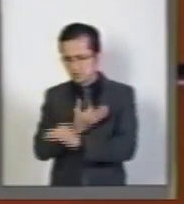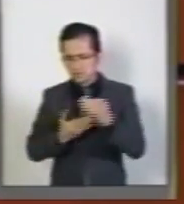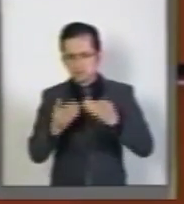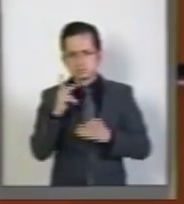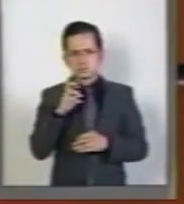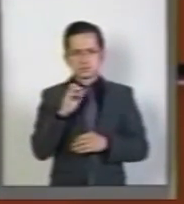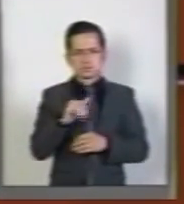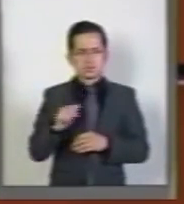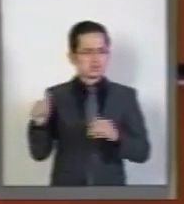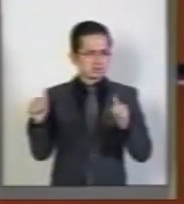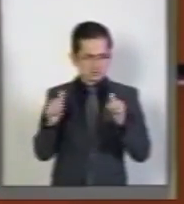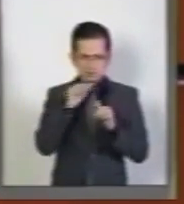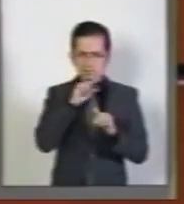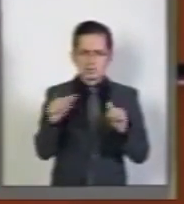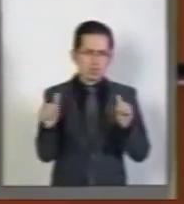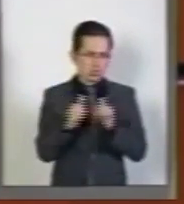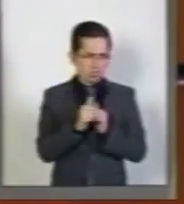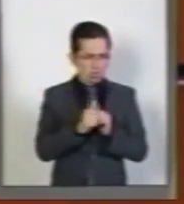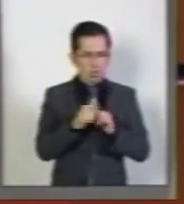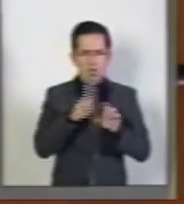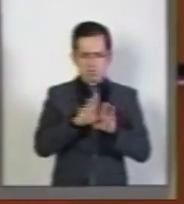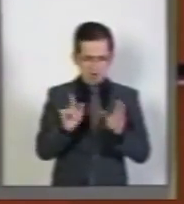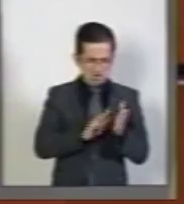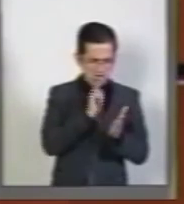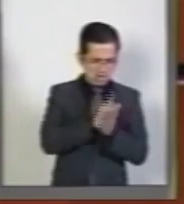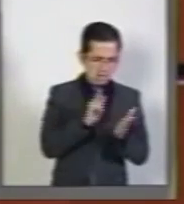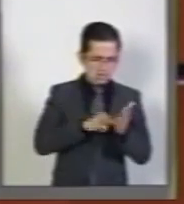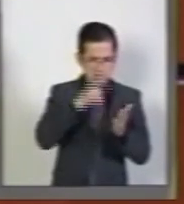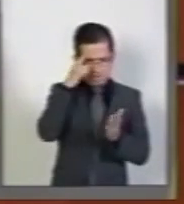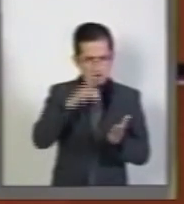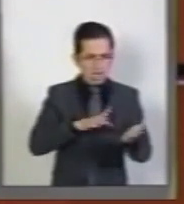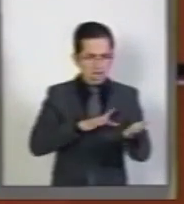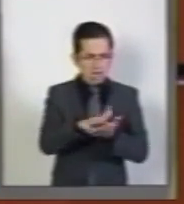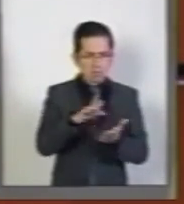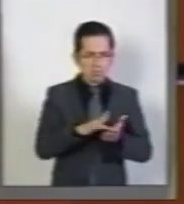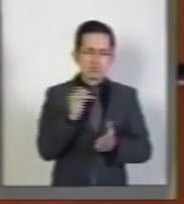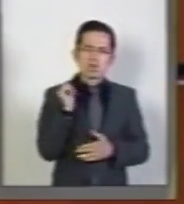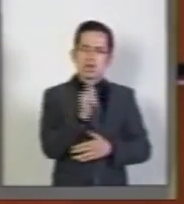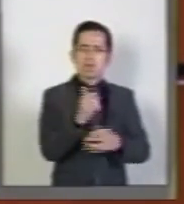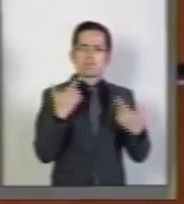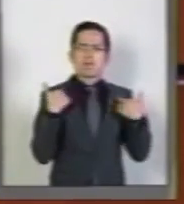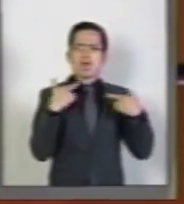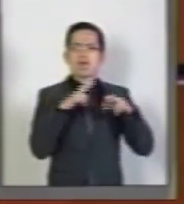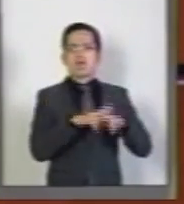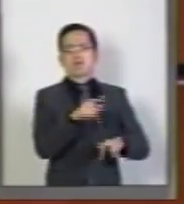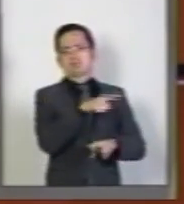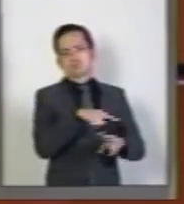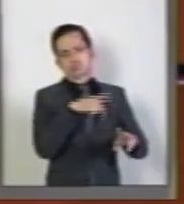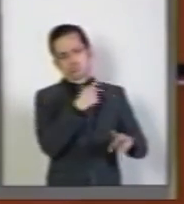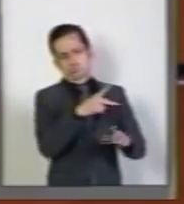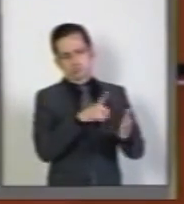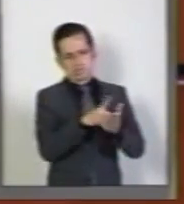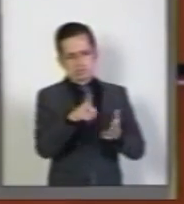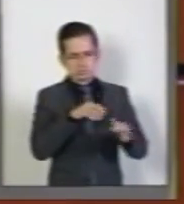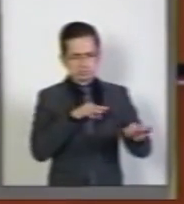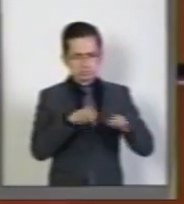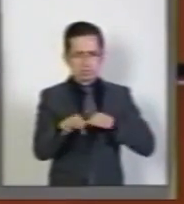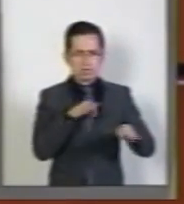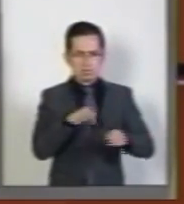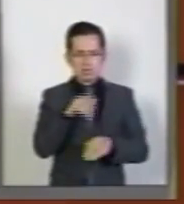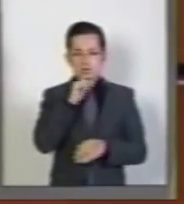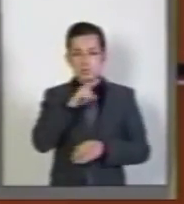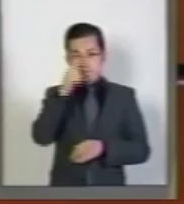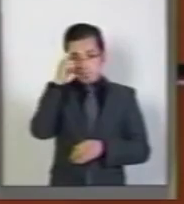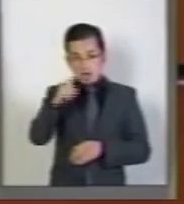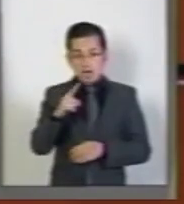defensa de los derechos laborales de los trabajadores, del magisterio y, por supuesto, la defensa irrestricta de la educación